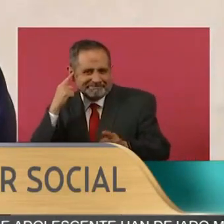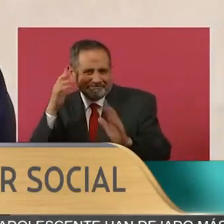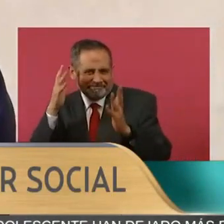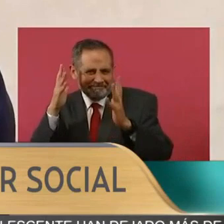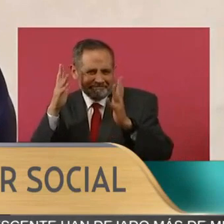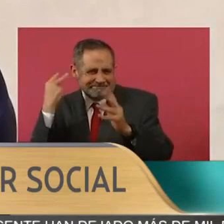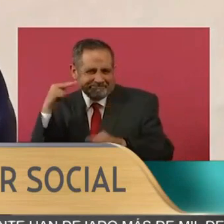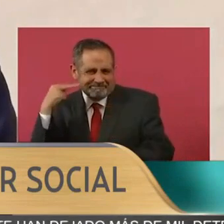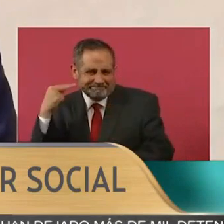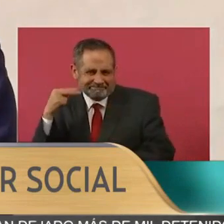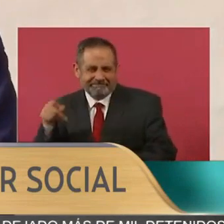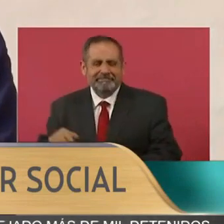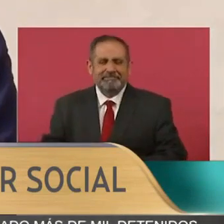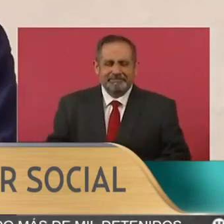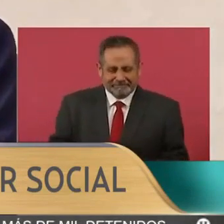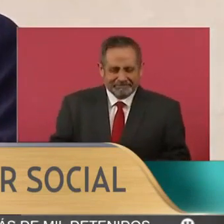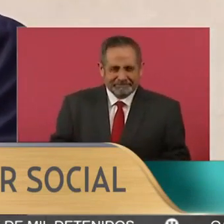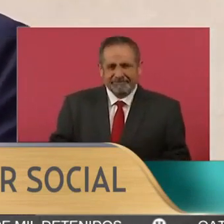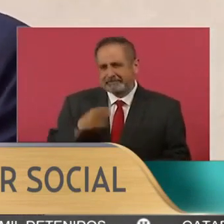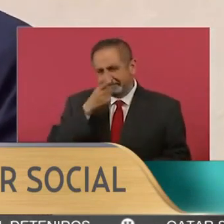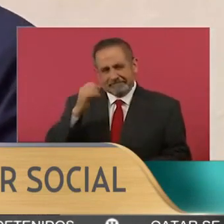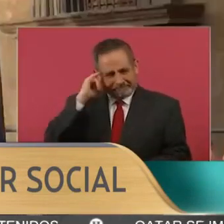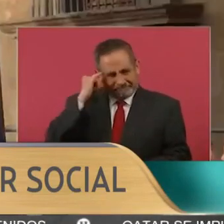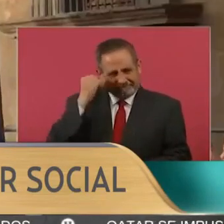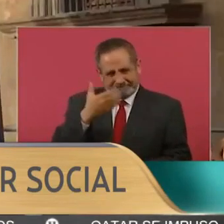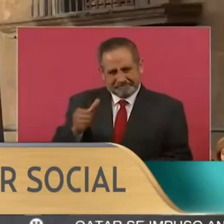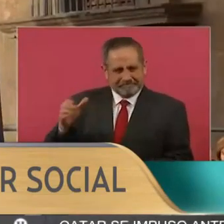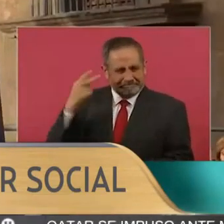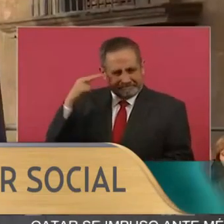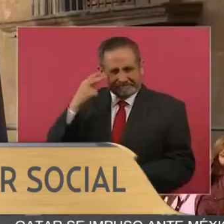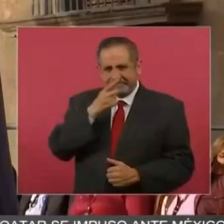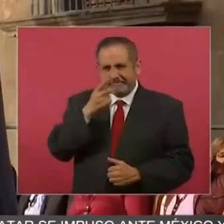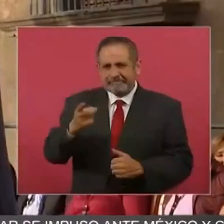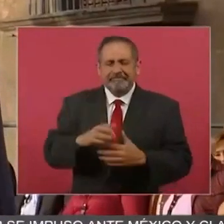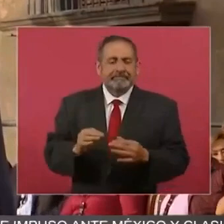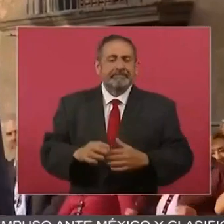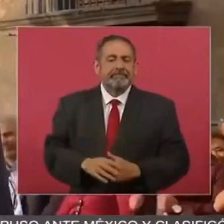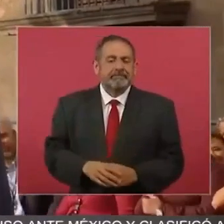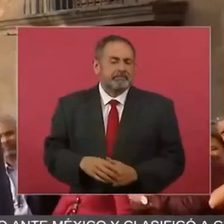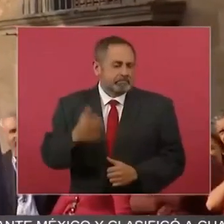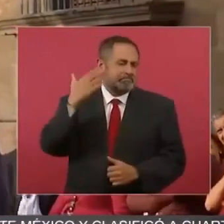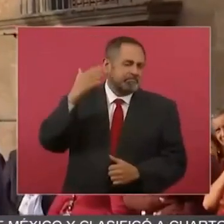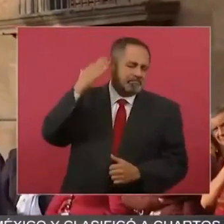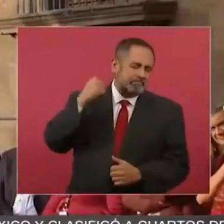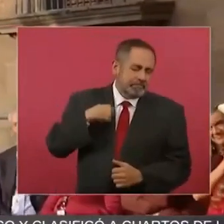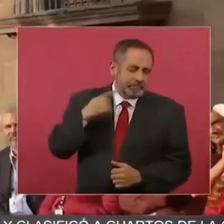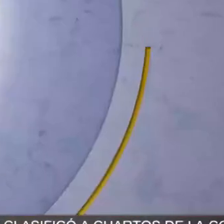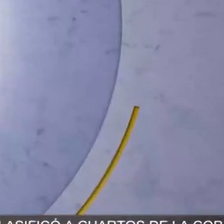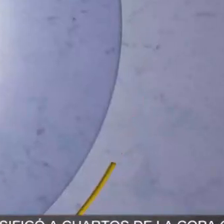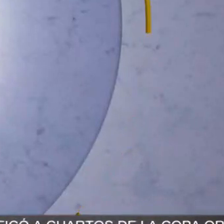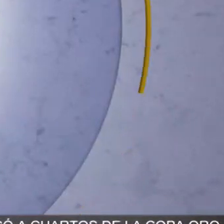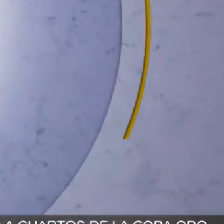llegada se apoyó a los que menos tienen gracias al combate a la corrupción. Esto fue lo que dijo Andrés Manuel López Obrador.